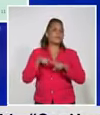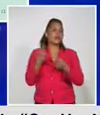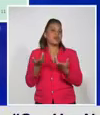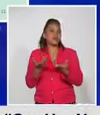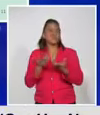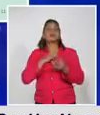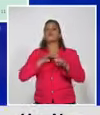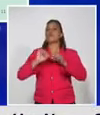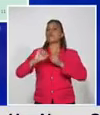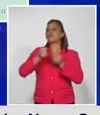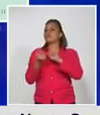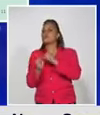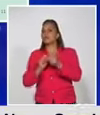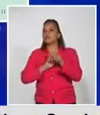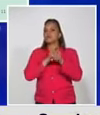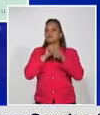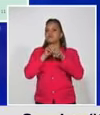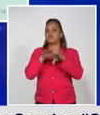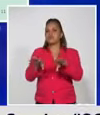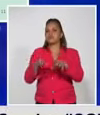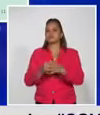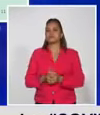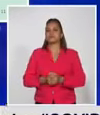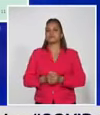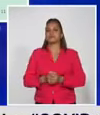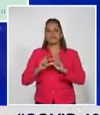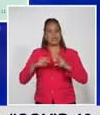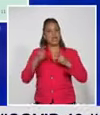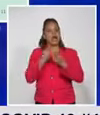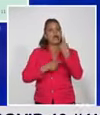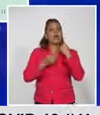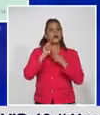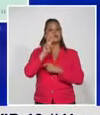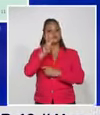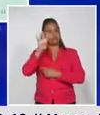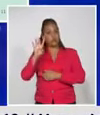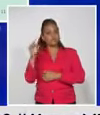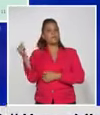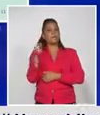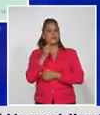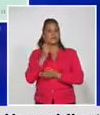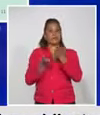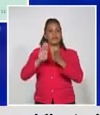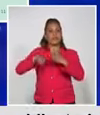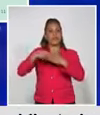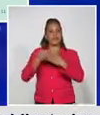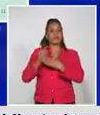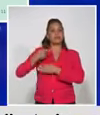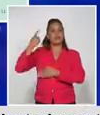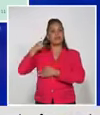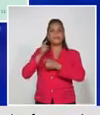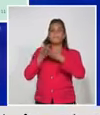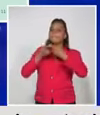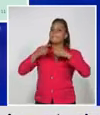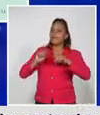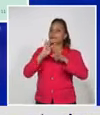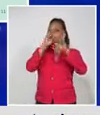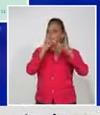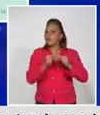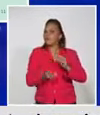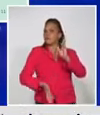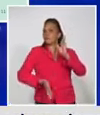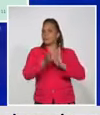la transmisión. Reitero, aunque con 24 menos que la jornada anterior, pero de todas formas una cifra